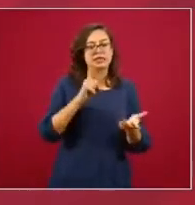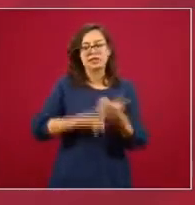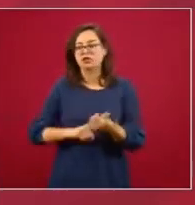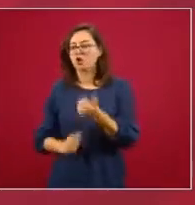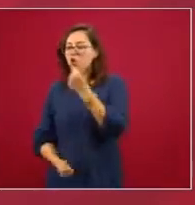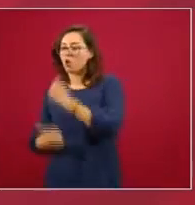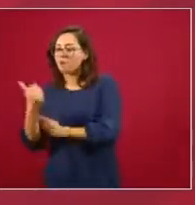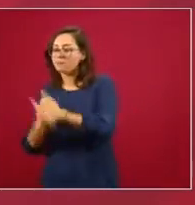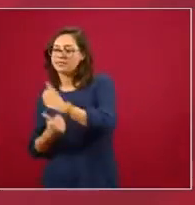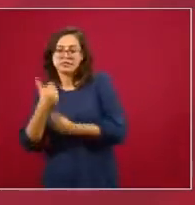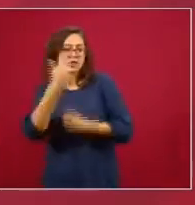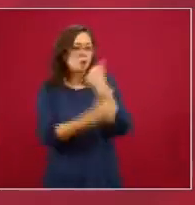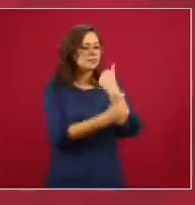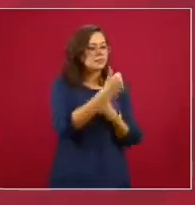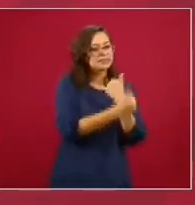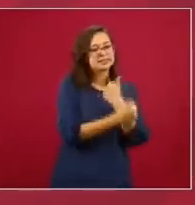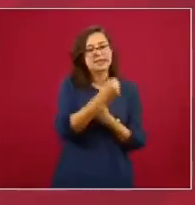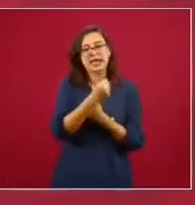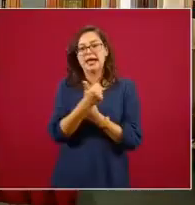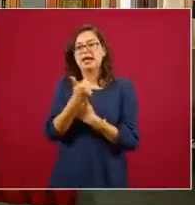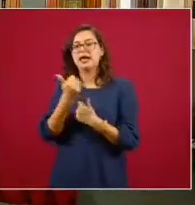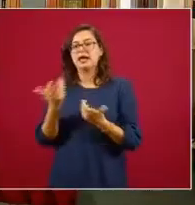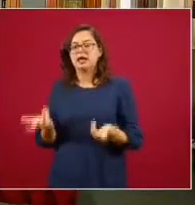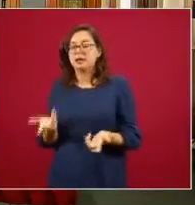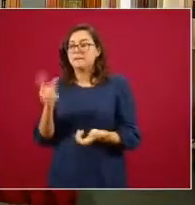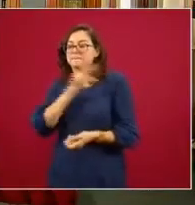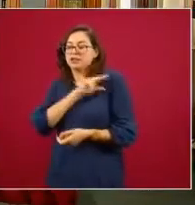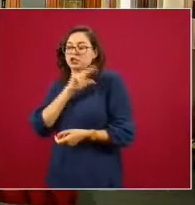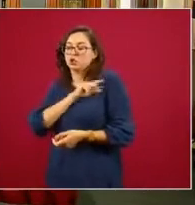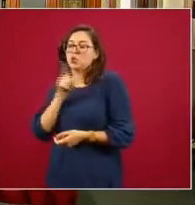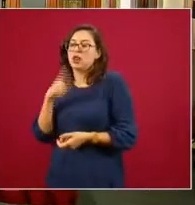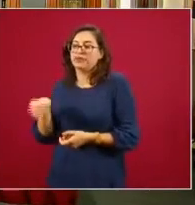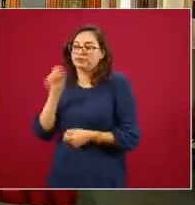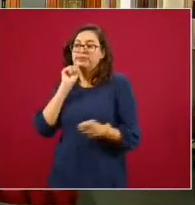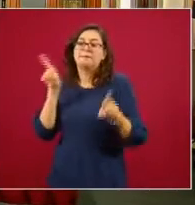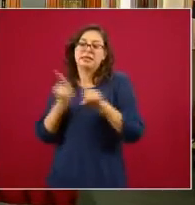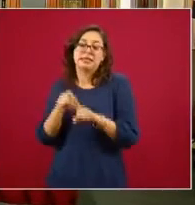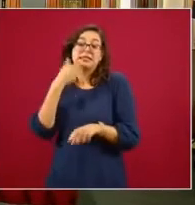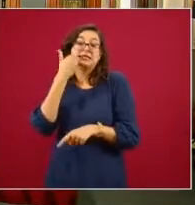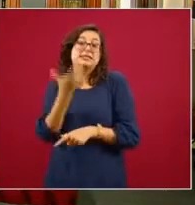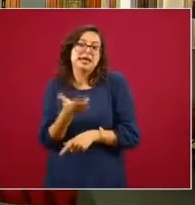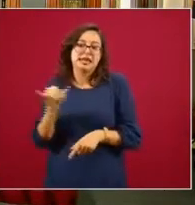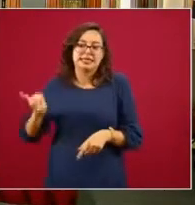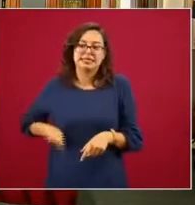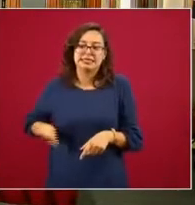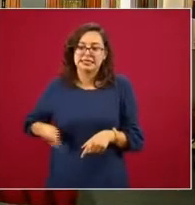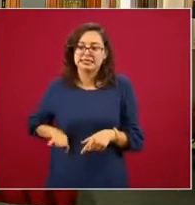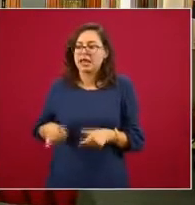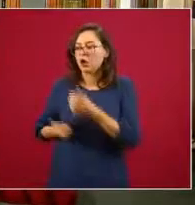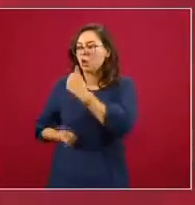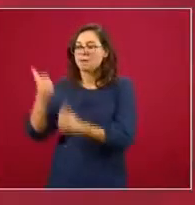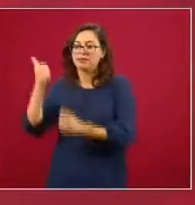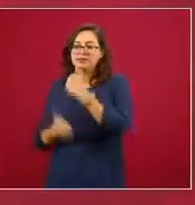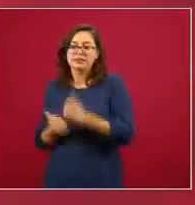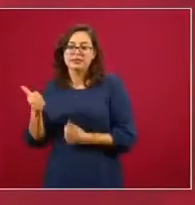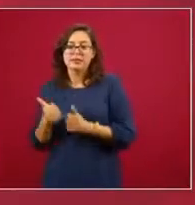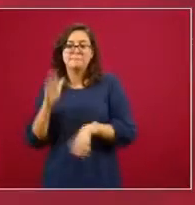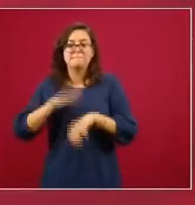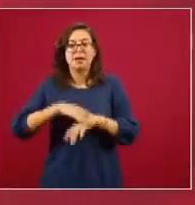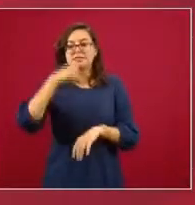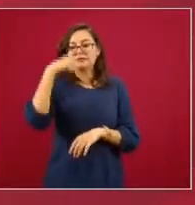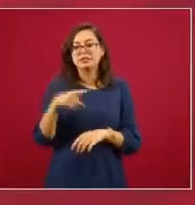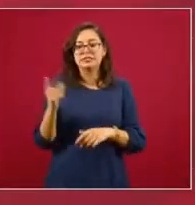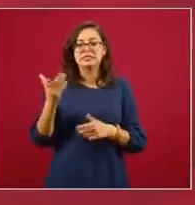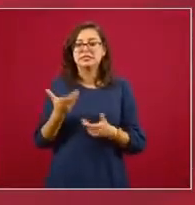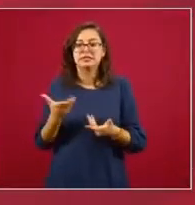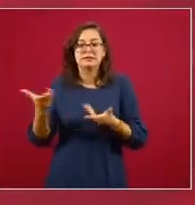de las oportunidades de los proveedores privados, que les iba a interesar competir unos con otros, y basado en una